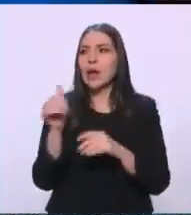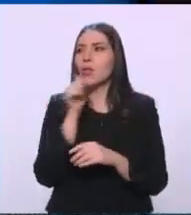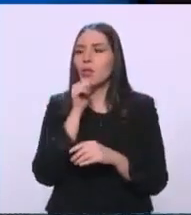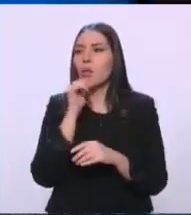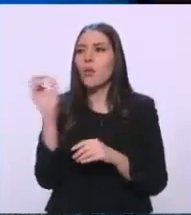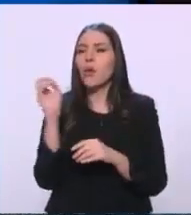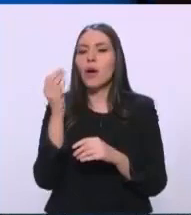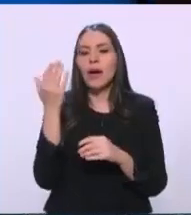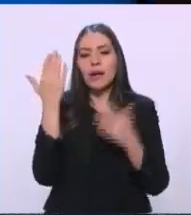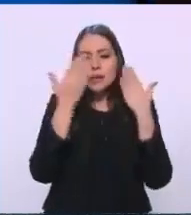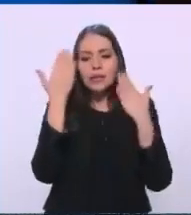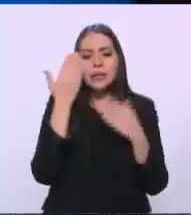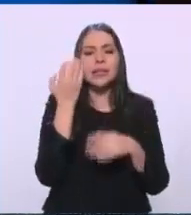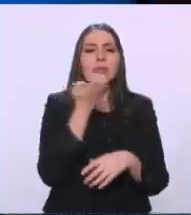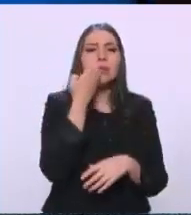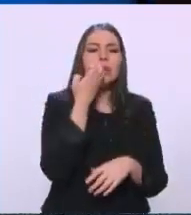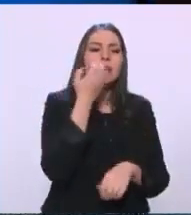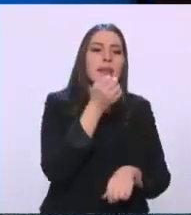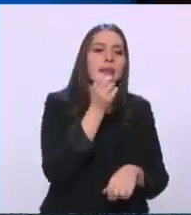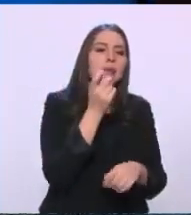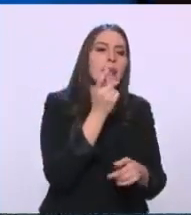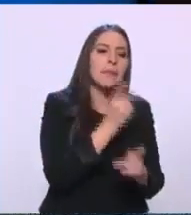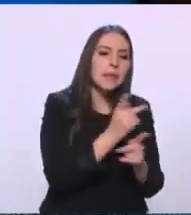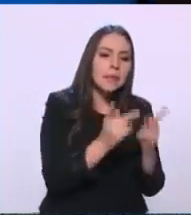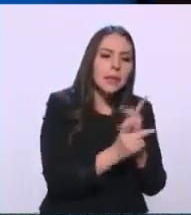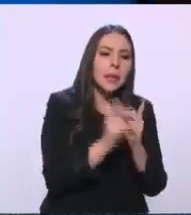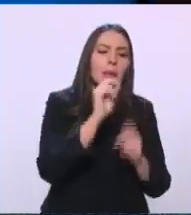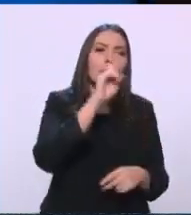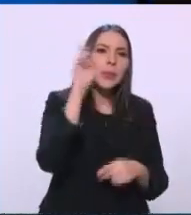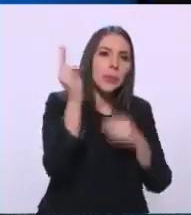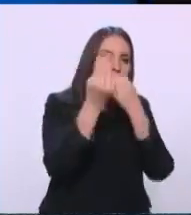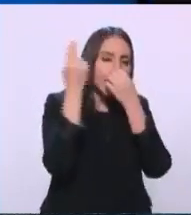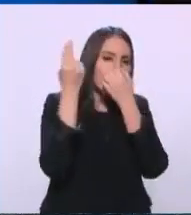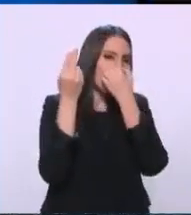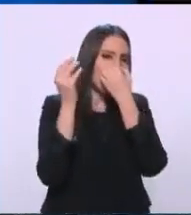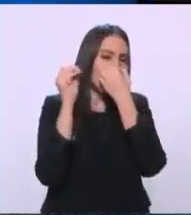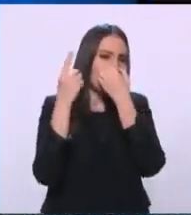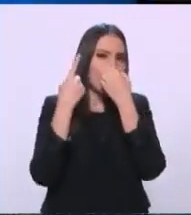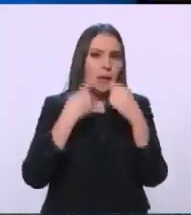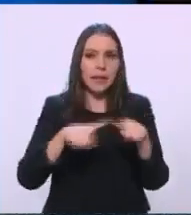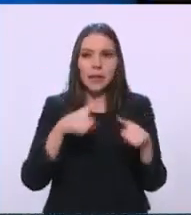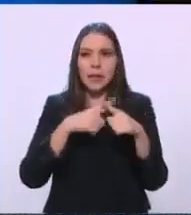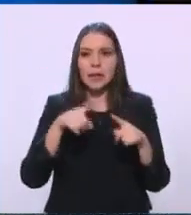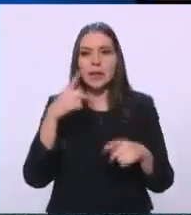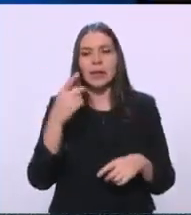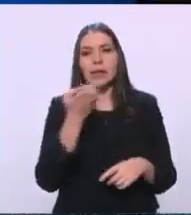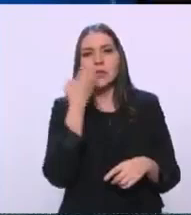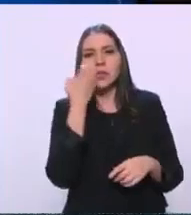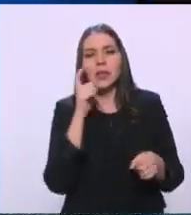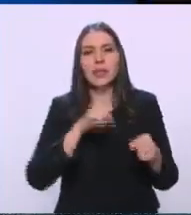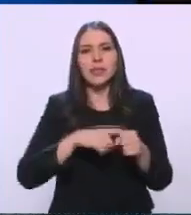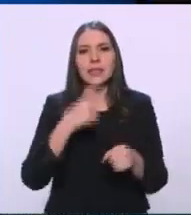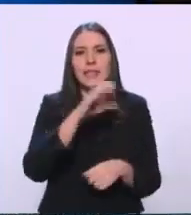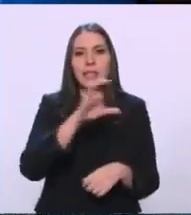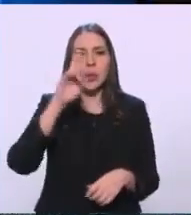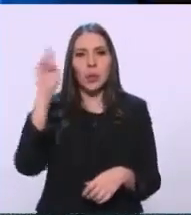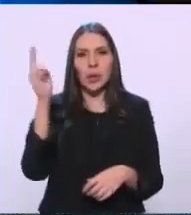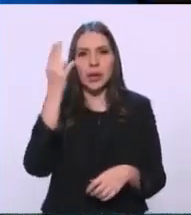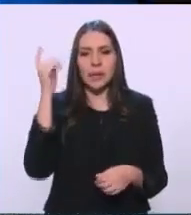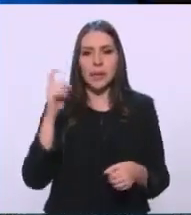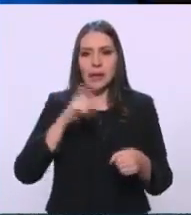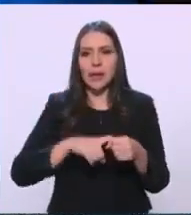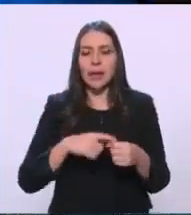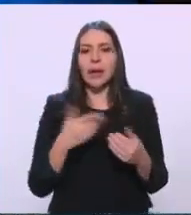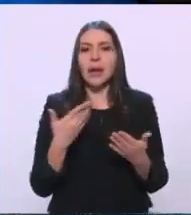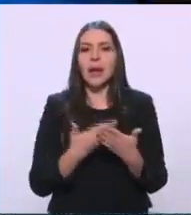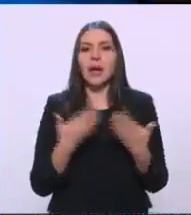preparatorias, de las universidades, este proyecto de las 100 universidades, y digamos eso le pone límites